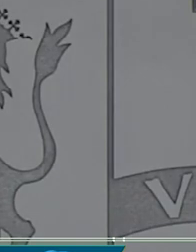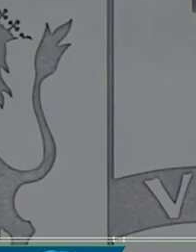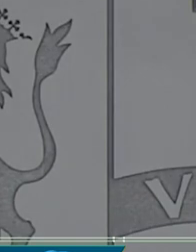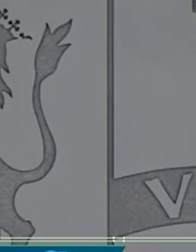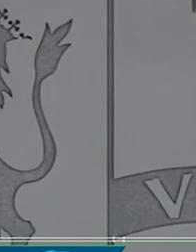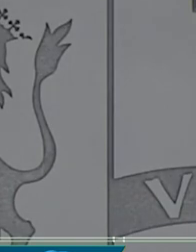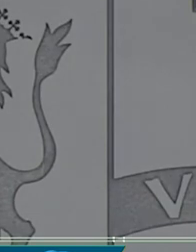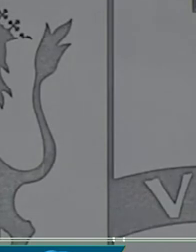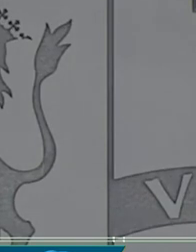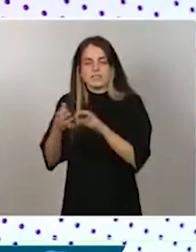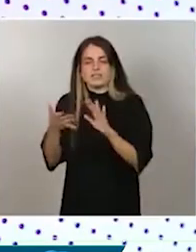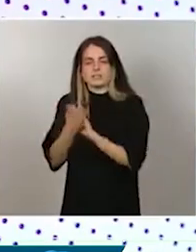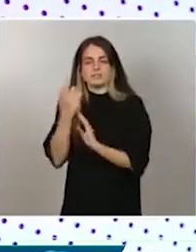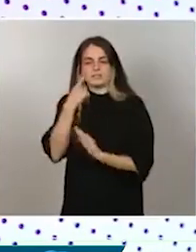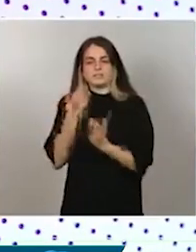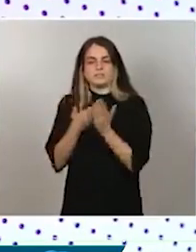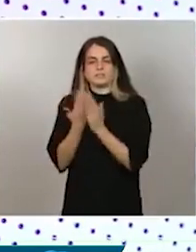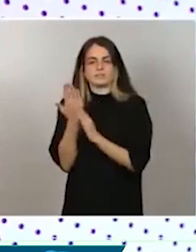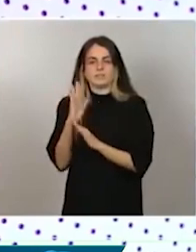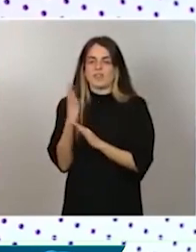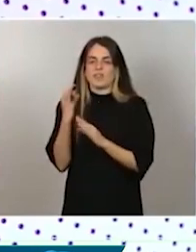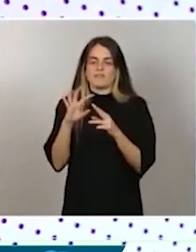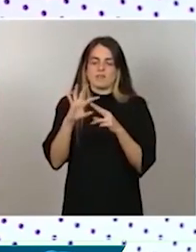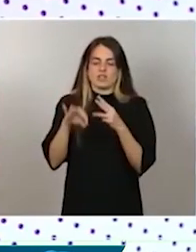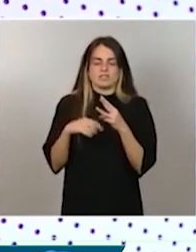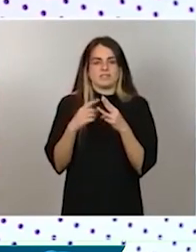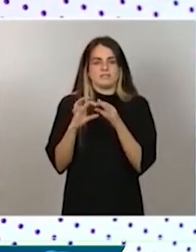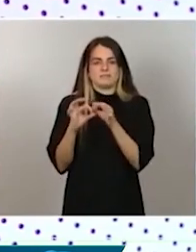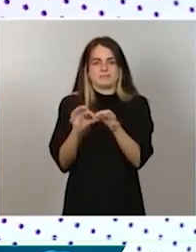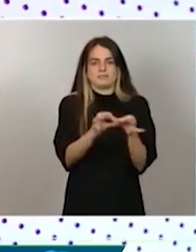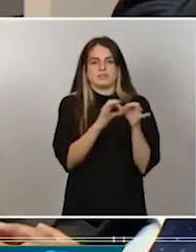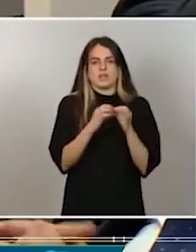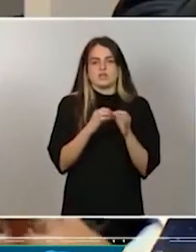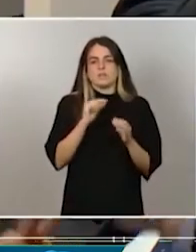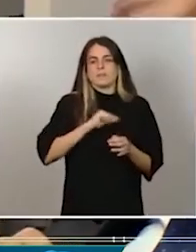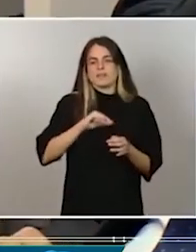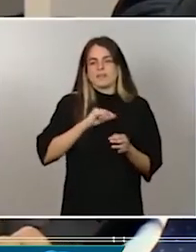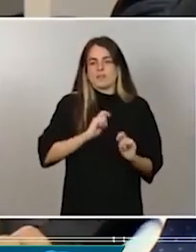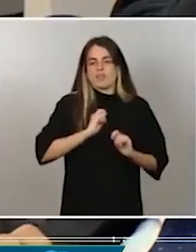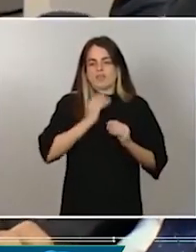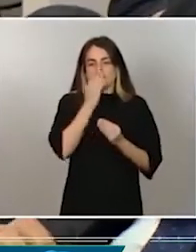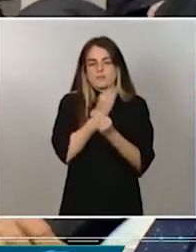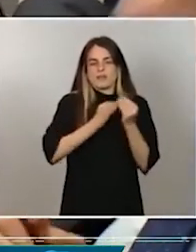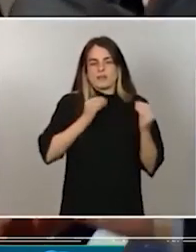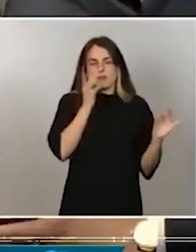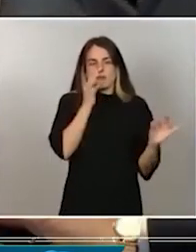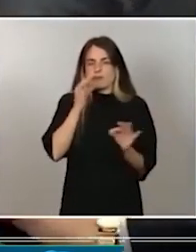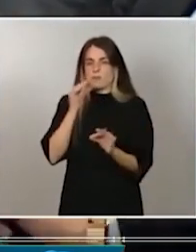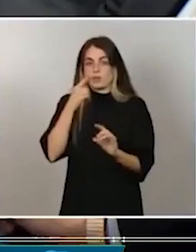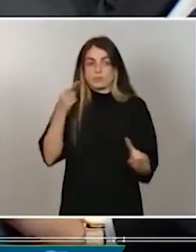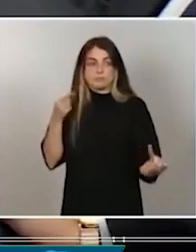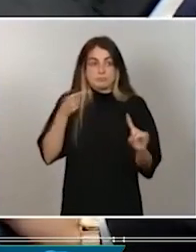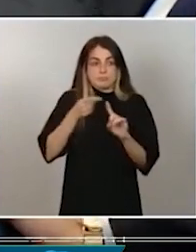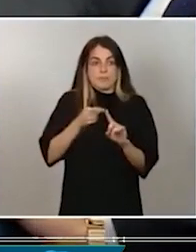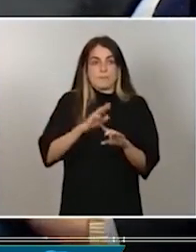muerta porque le faltan los recursos suficientes para esto? No. ¿La gente sabe qué hay que hacer en la educación para